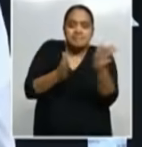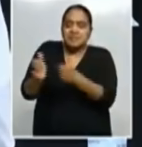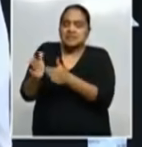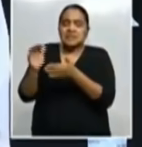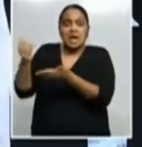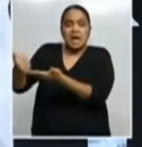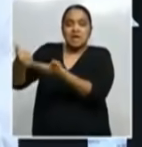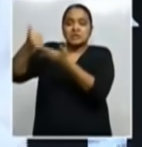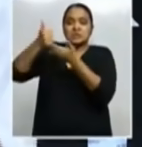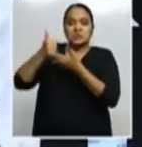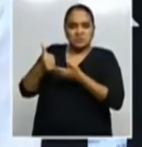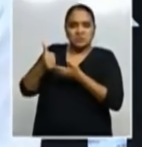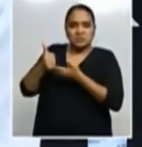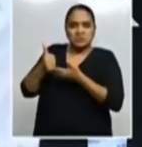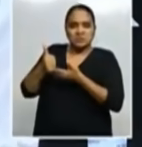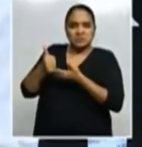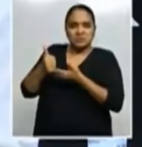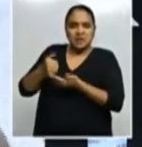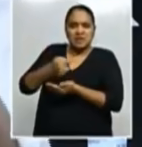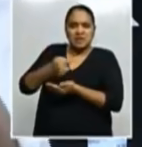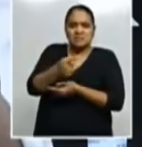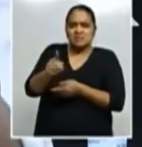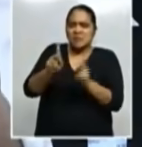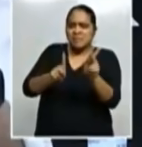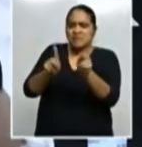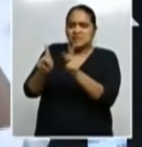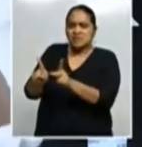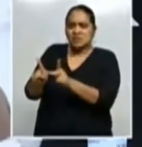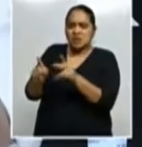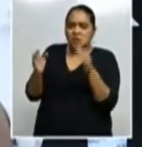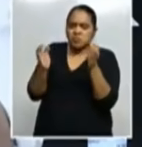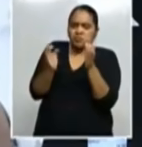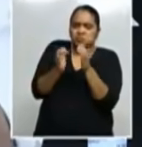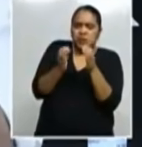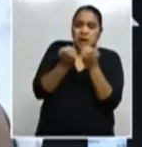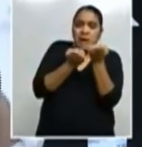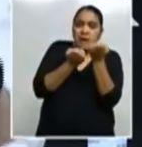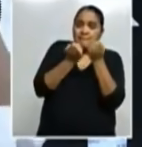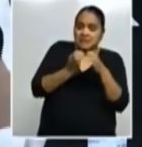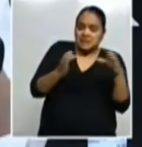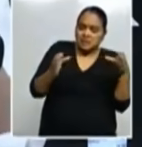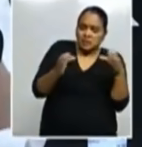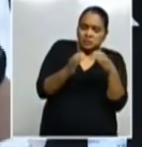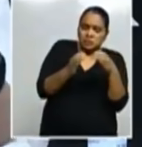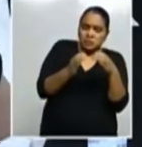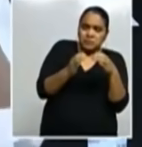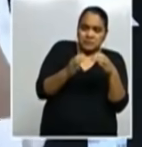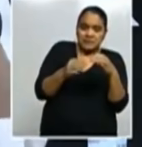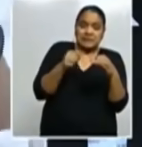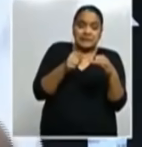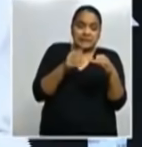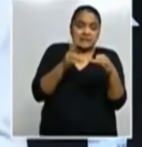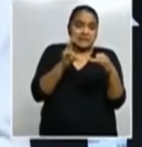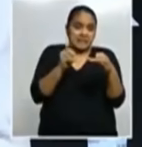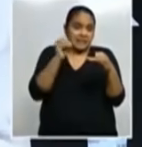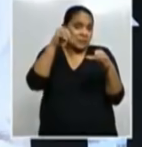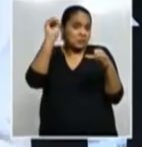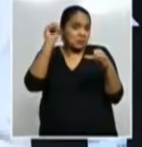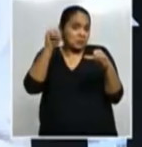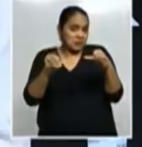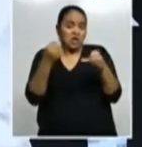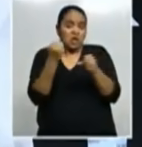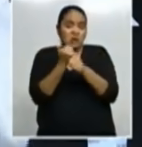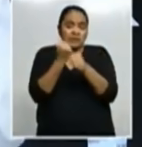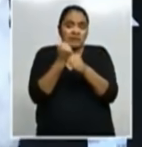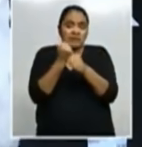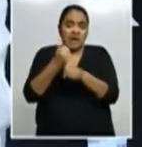ayudar a los que han estado excluidos por mucho tiempo, a la micro, pequeña y mediana empresa, que generan más del 70% de los empleos en